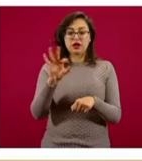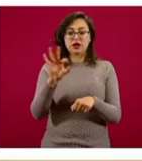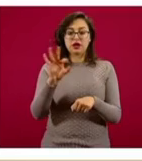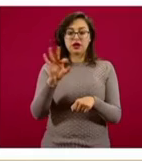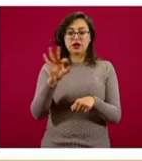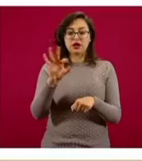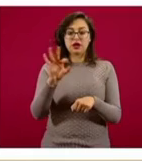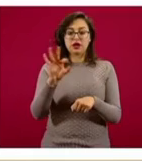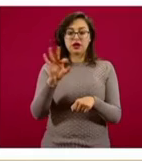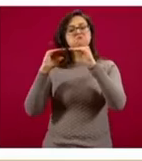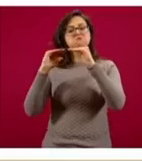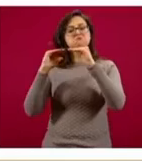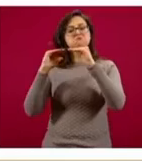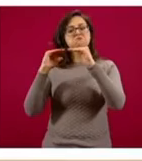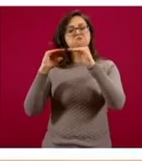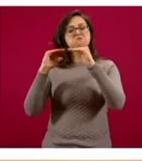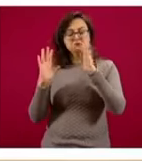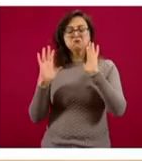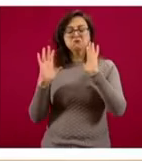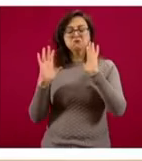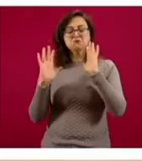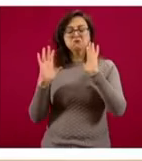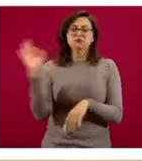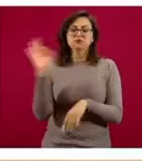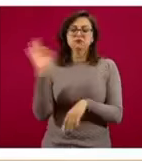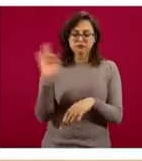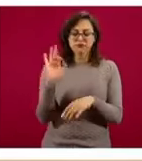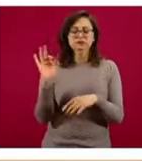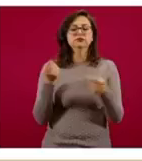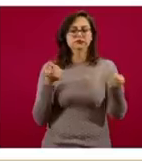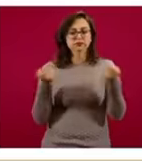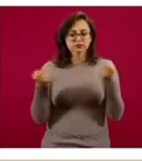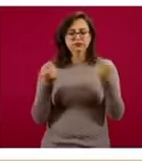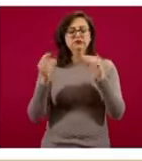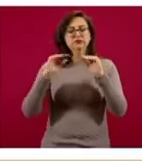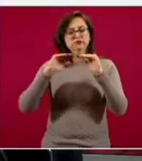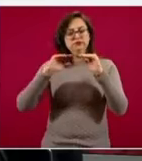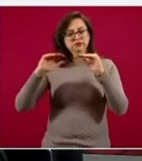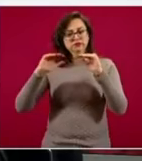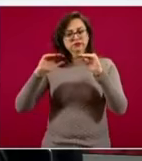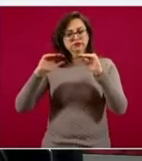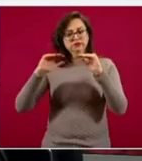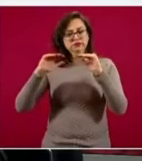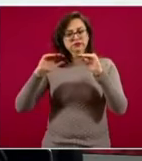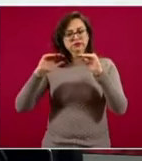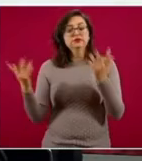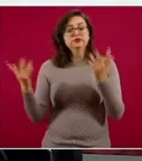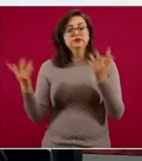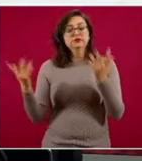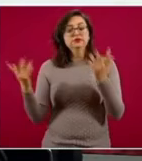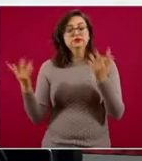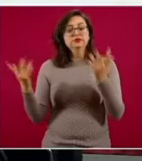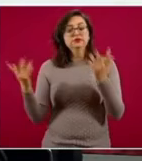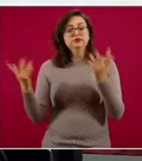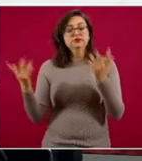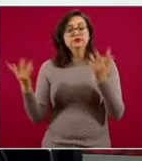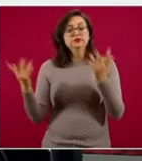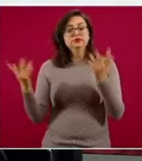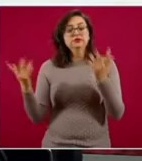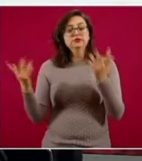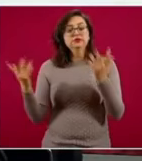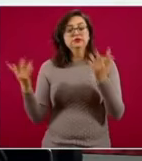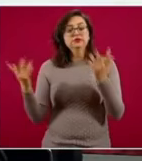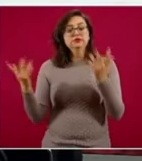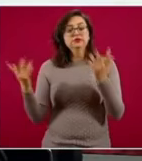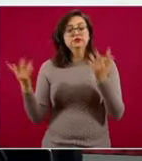disminución. Probablemente continuemos con esta estabilidad en meseta, pero al menos para el día de hoy, para el corte de